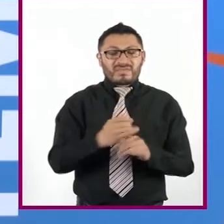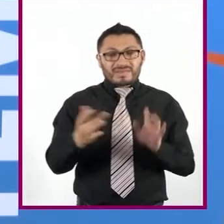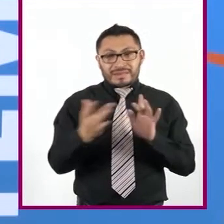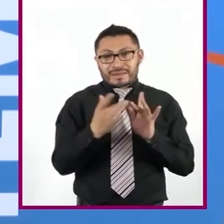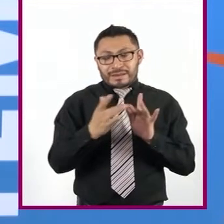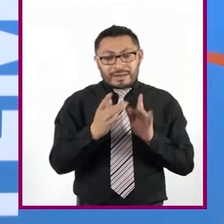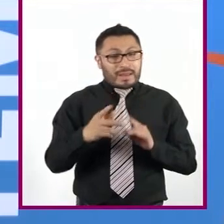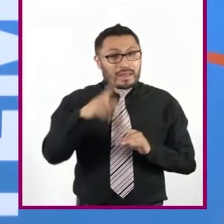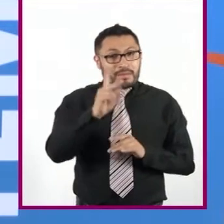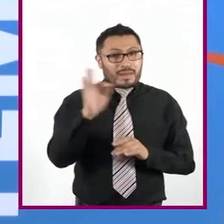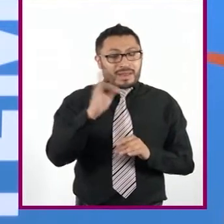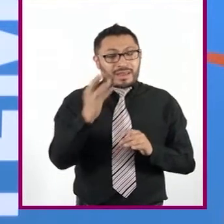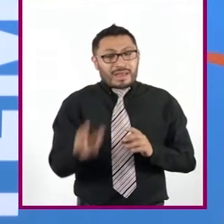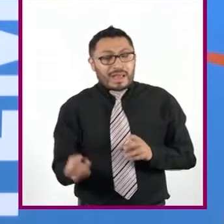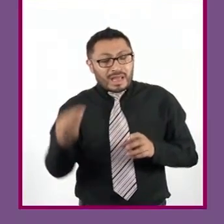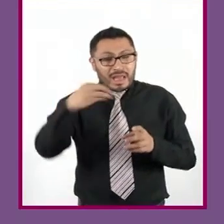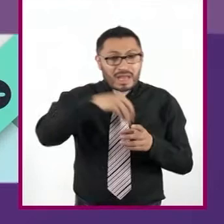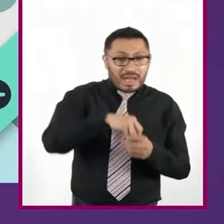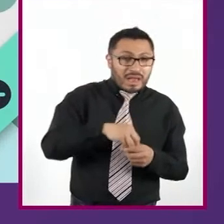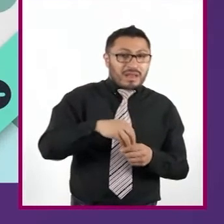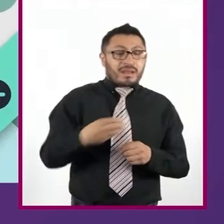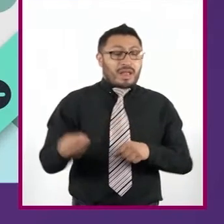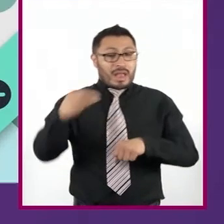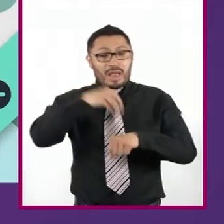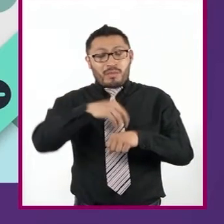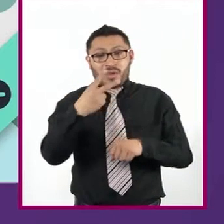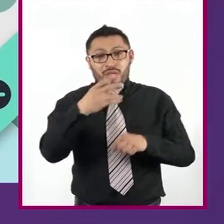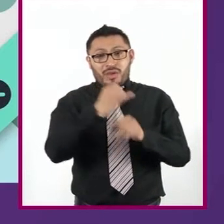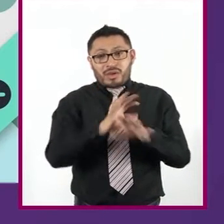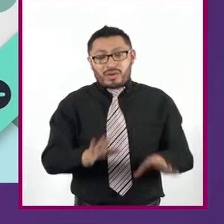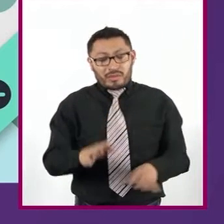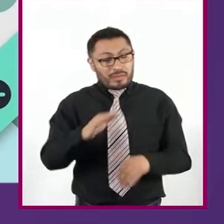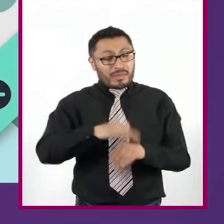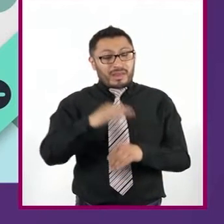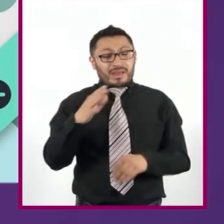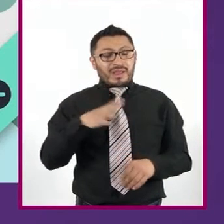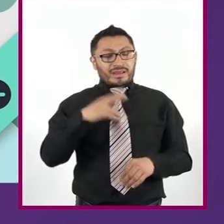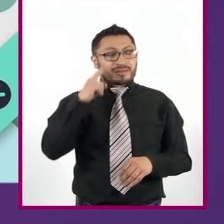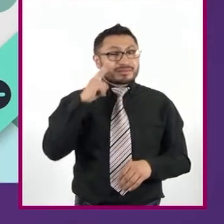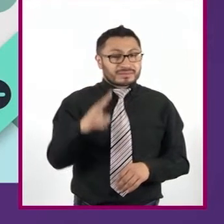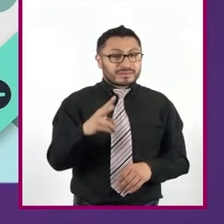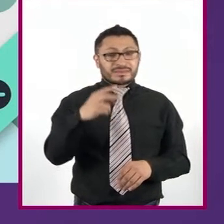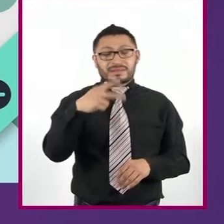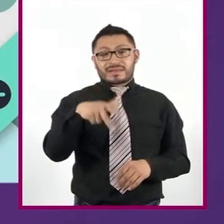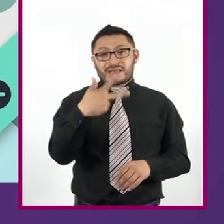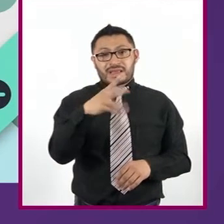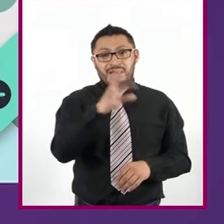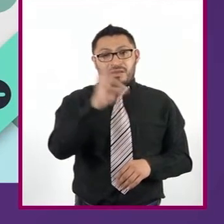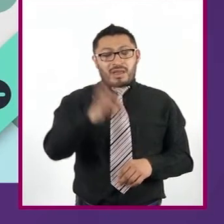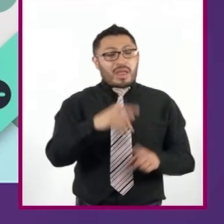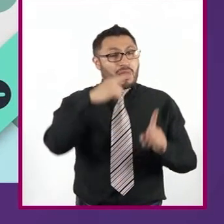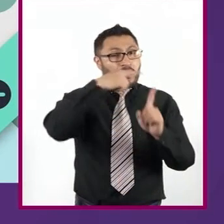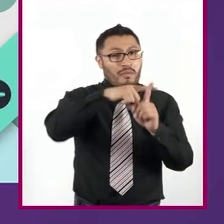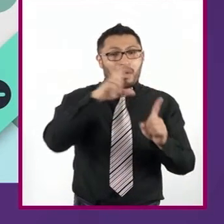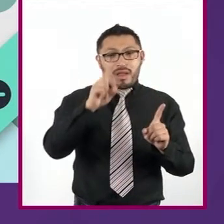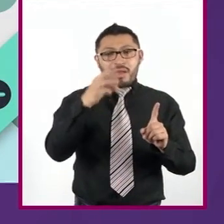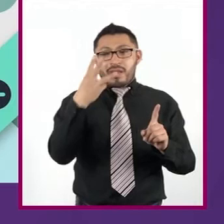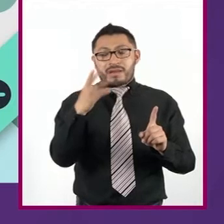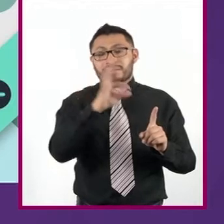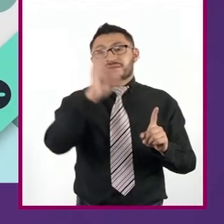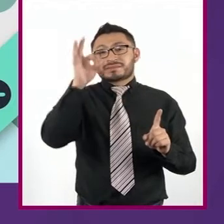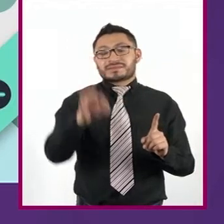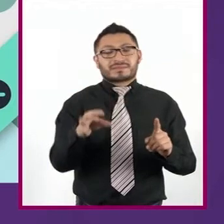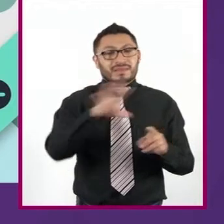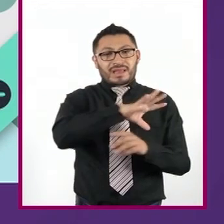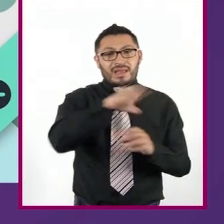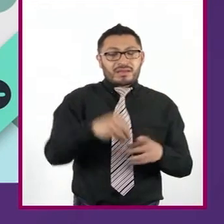si juntamos otros dos datos, podríamos observar que el 13% más el 33% suman